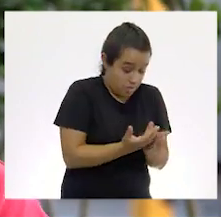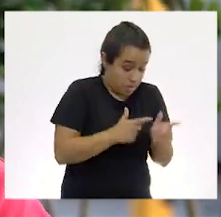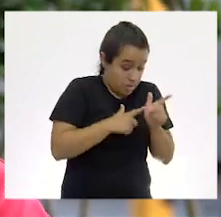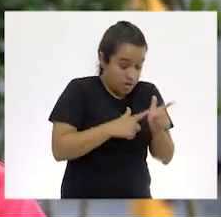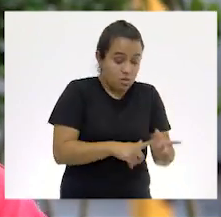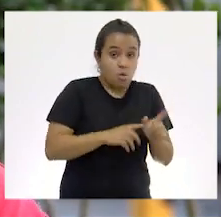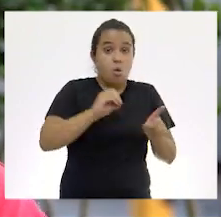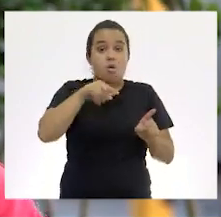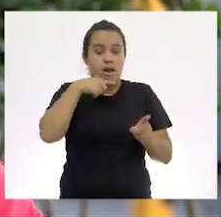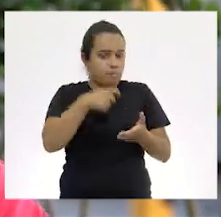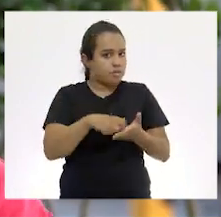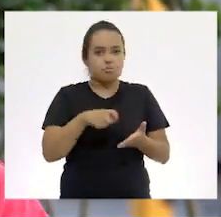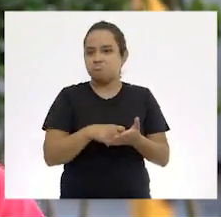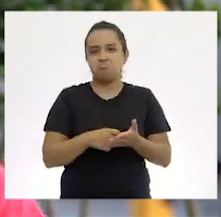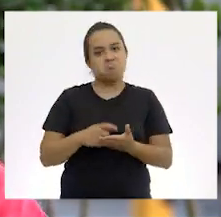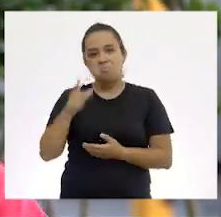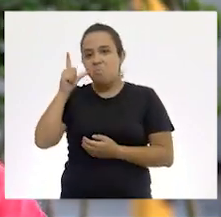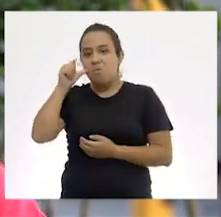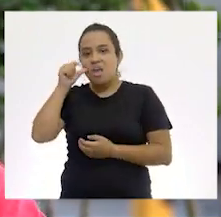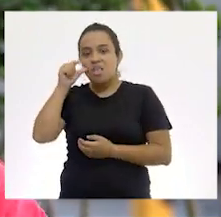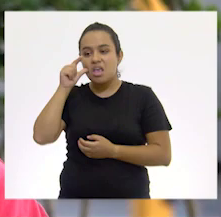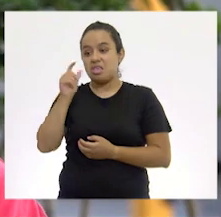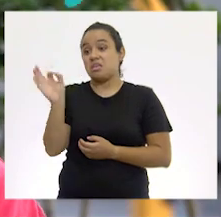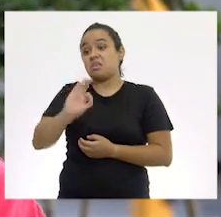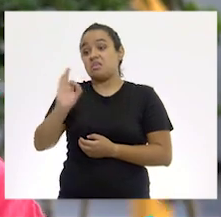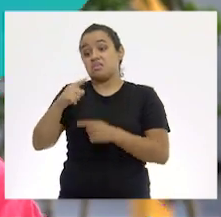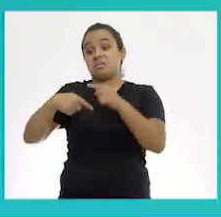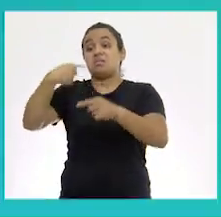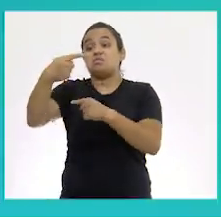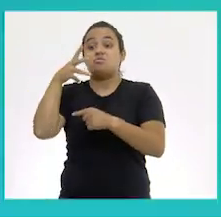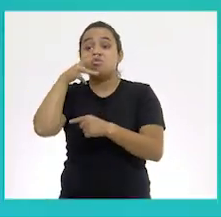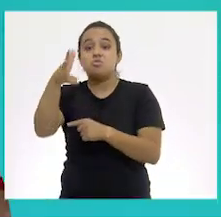ni el lápiz, mañana va a ser una computadora.